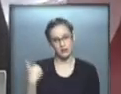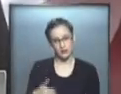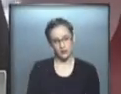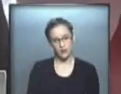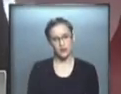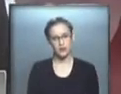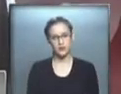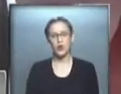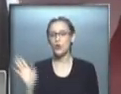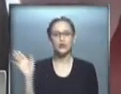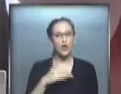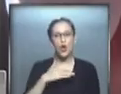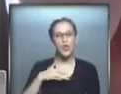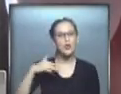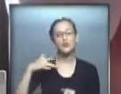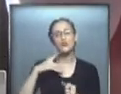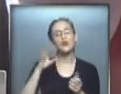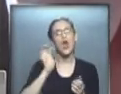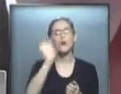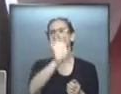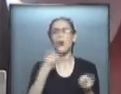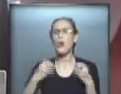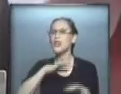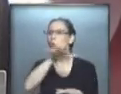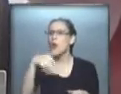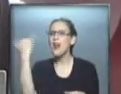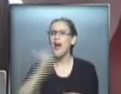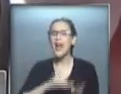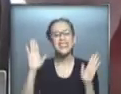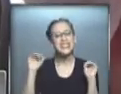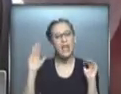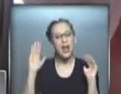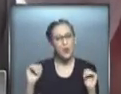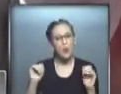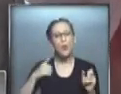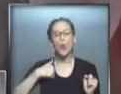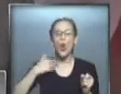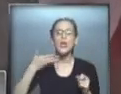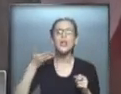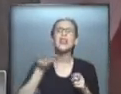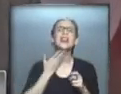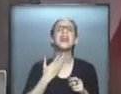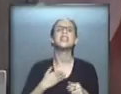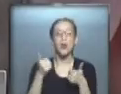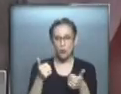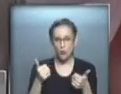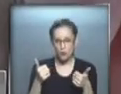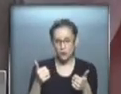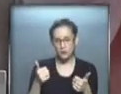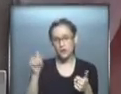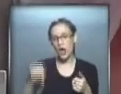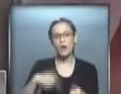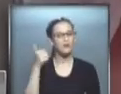todos los lugares del mundo le mandan sus saludos y que su plan de recuperación así que muy bien está